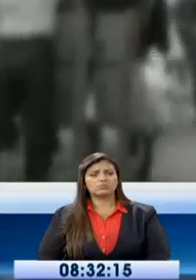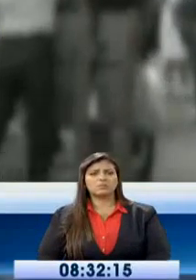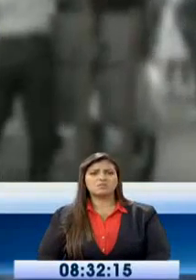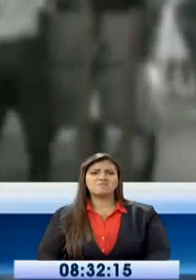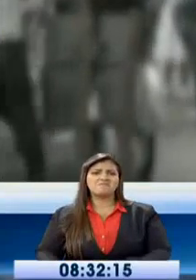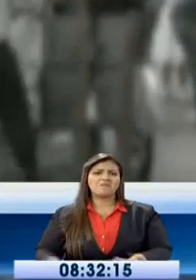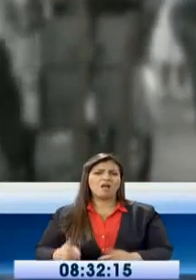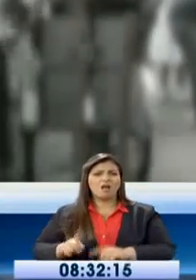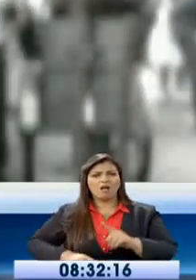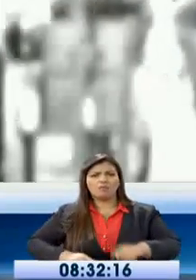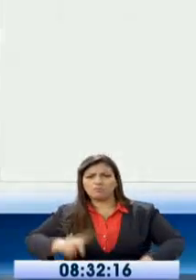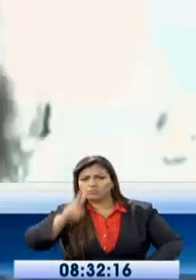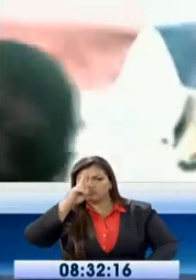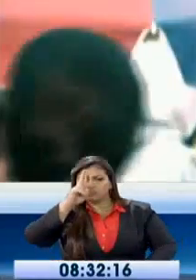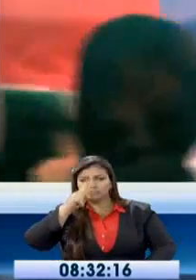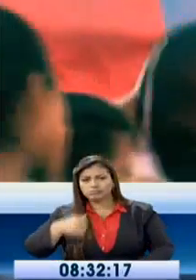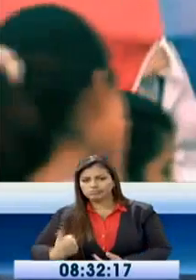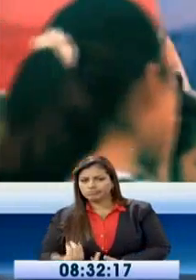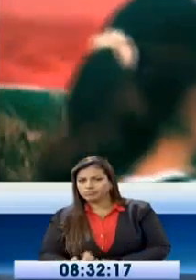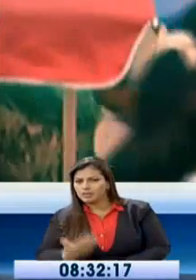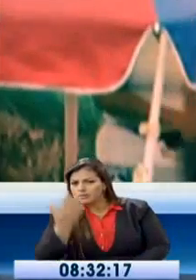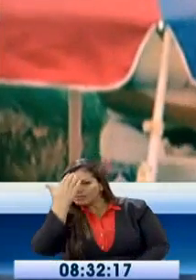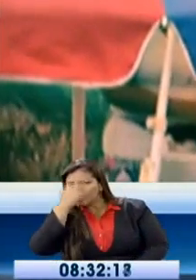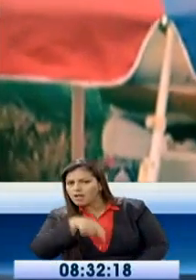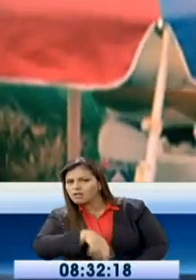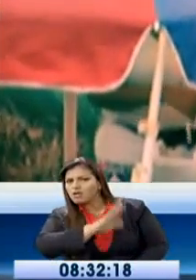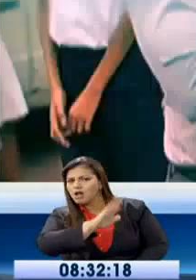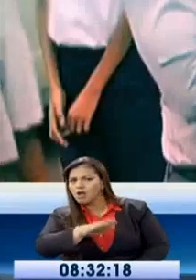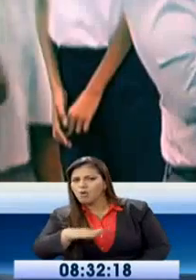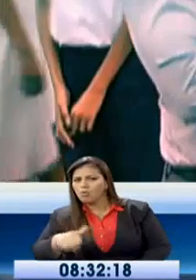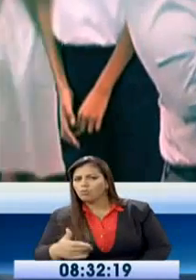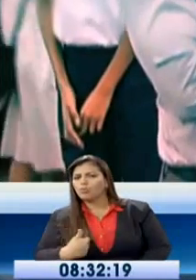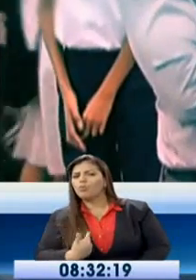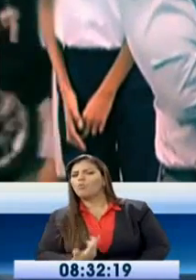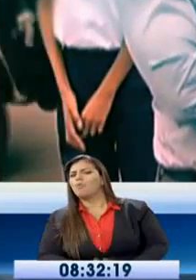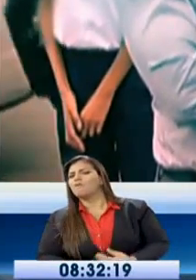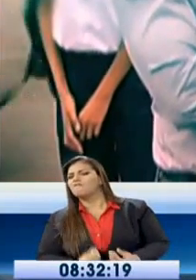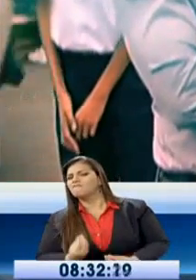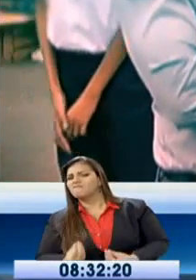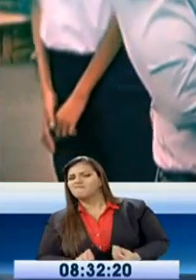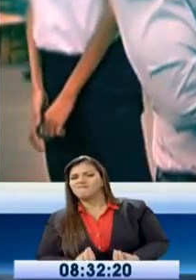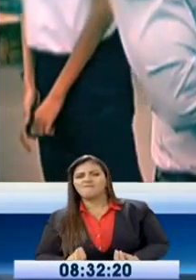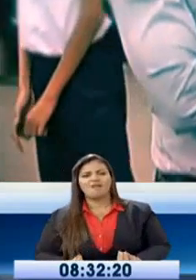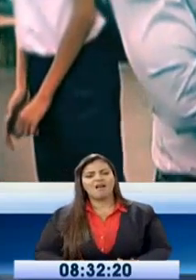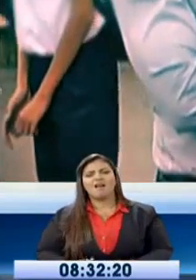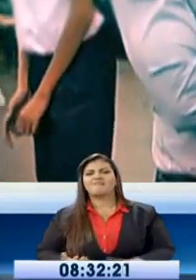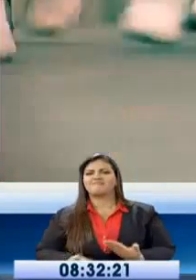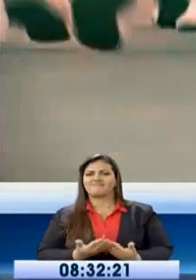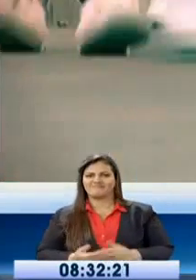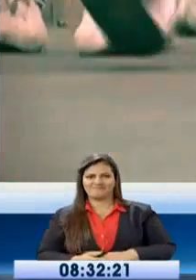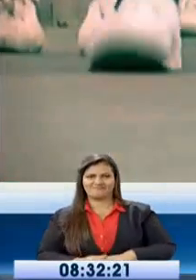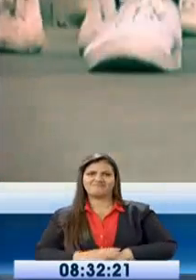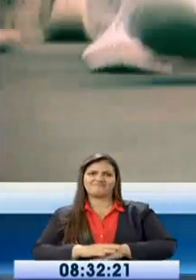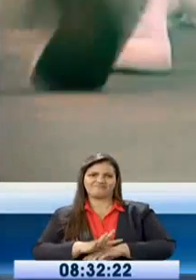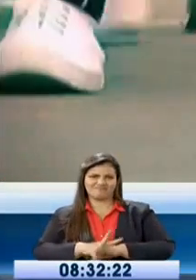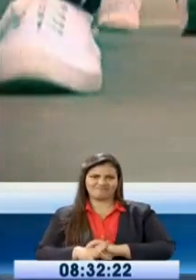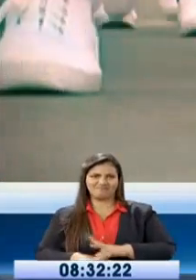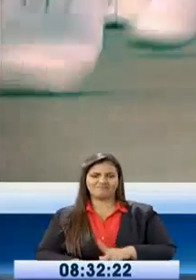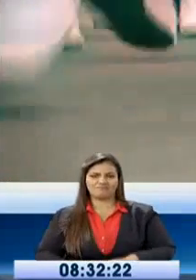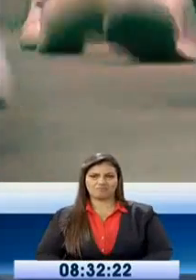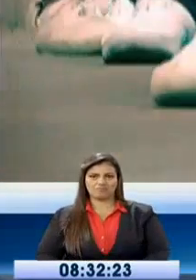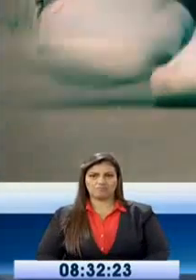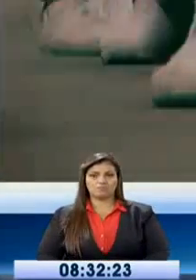quitarle sus pertenencias. Los padres de familia se ven en la obligación de llevar y traer a sus hijas. La situación